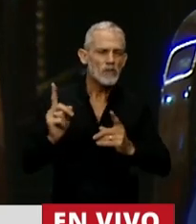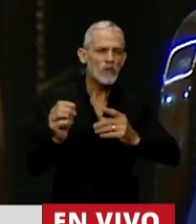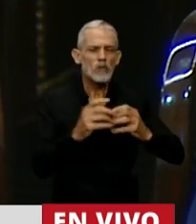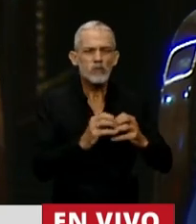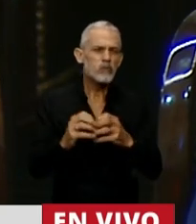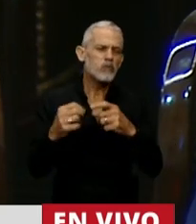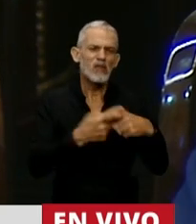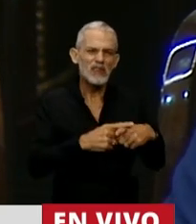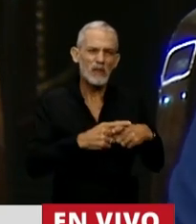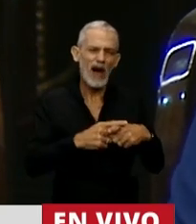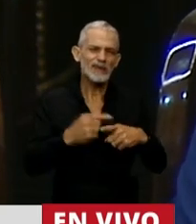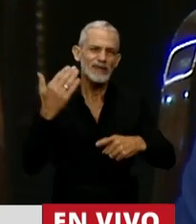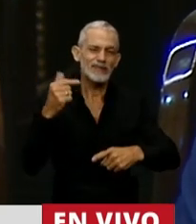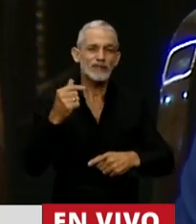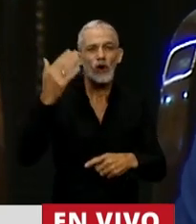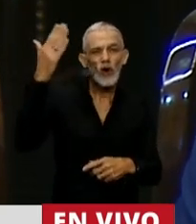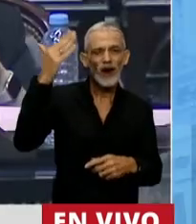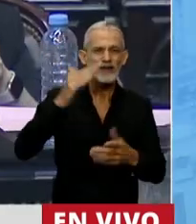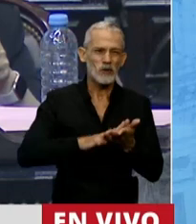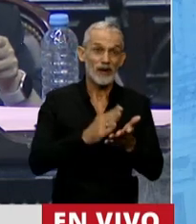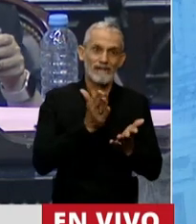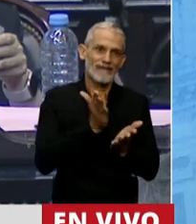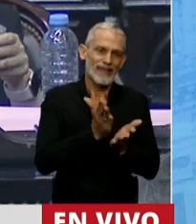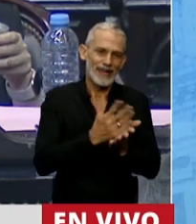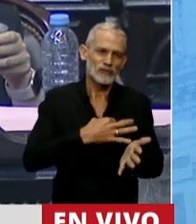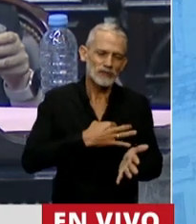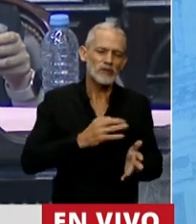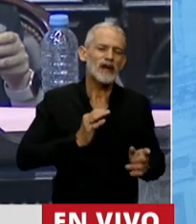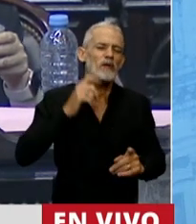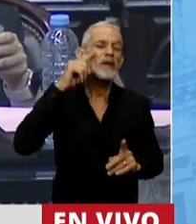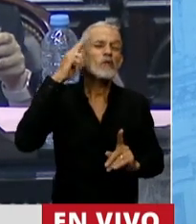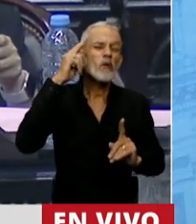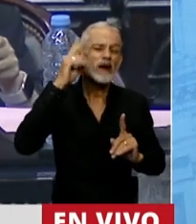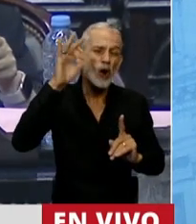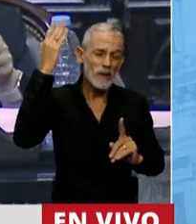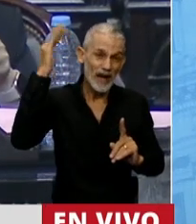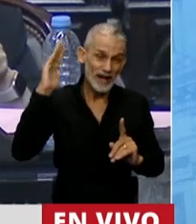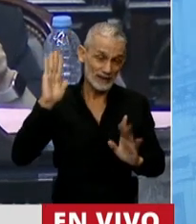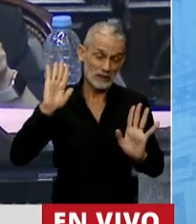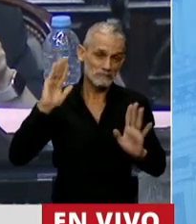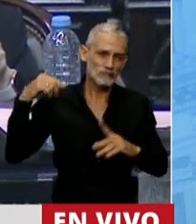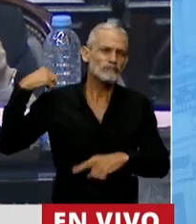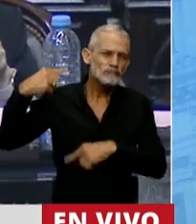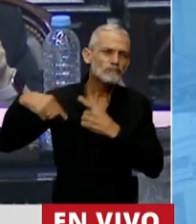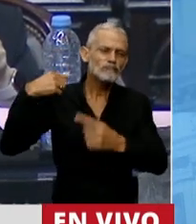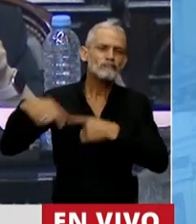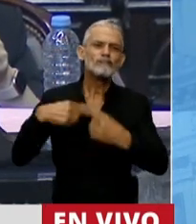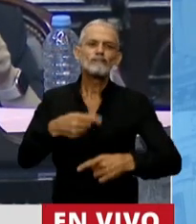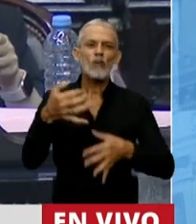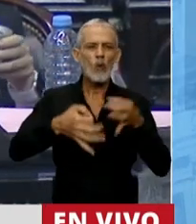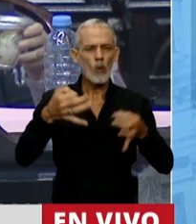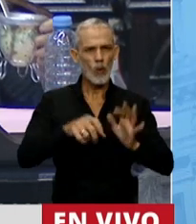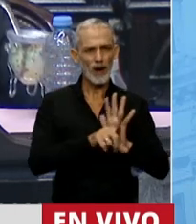debates en las jornadas de derecho civil en los años 90 consolidaron una tradición jurídica que hace a